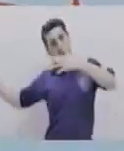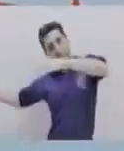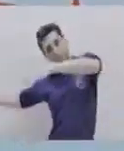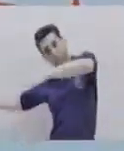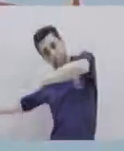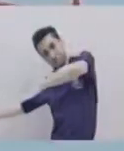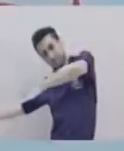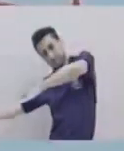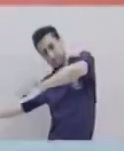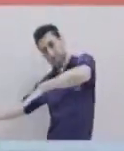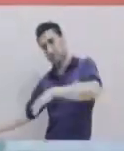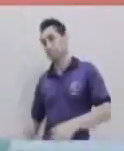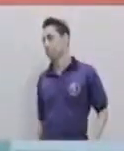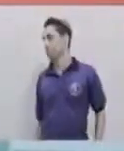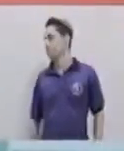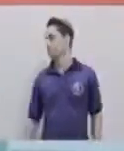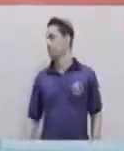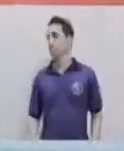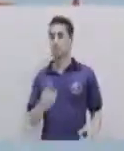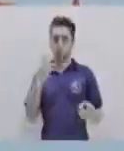regresamos hacia el otro,